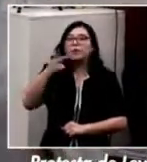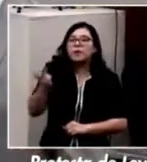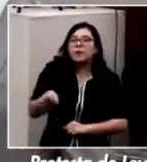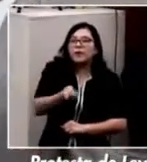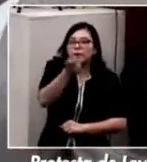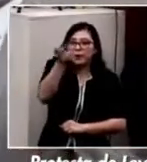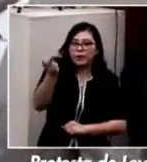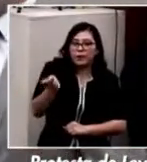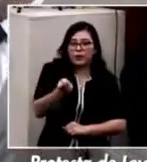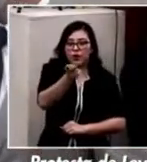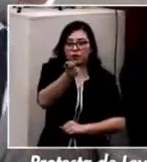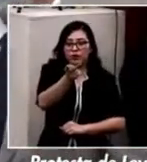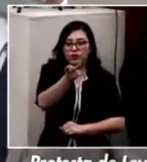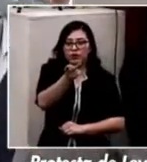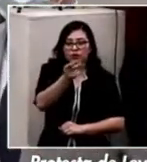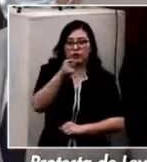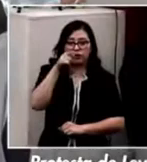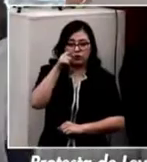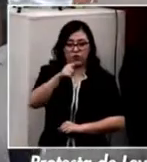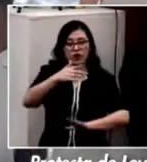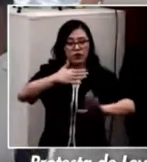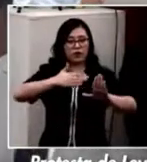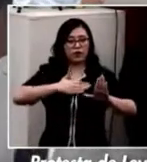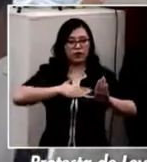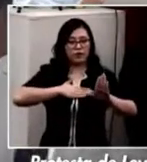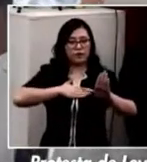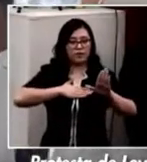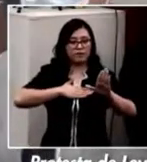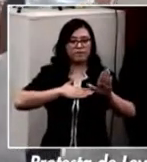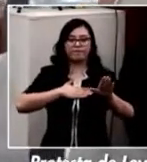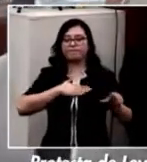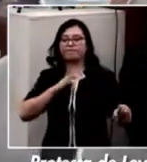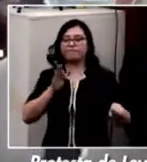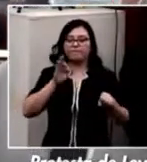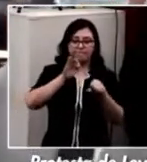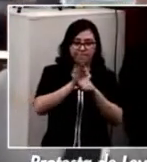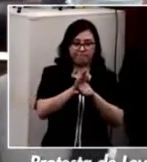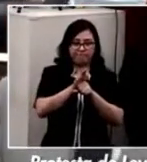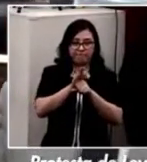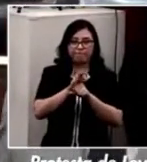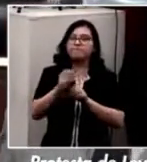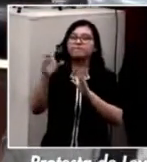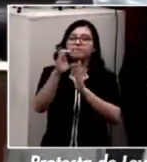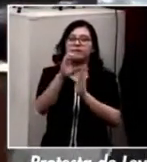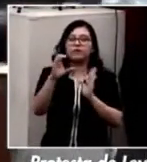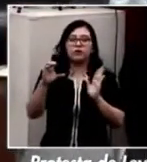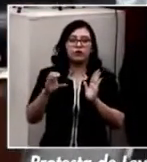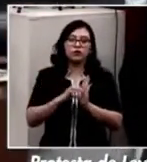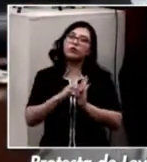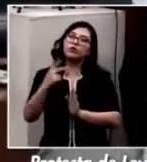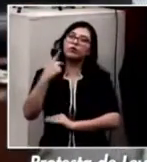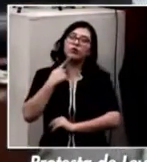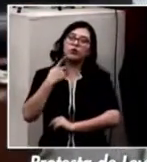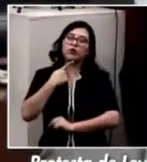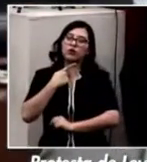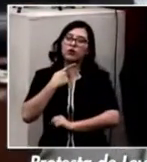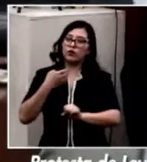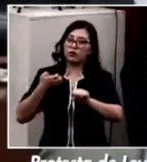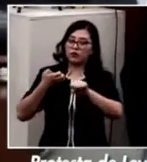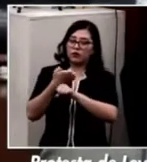esta nueva etapa de la Fiscalía General del Estado? ¿Cuáles son los retos y cuál es el compromiso con la